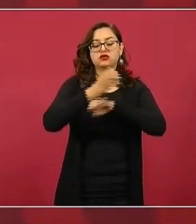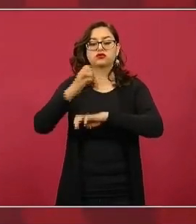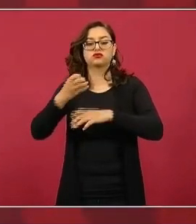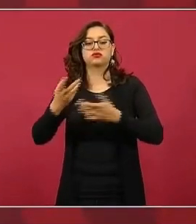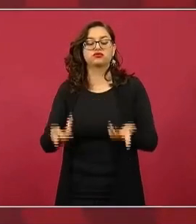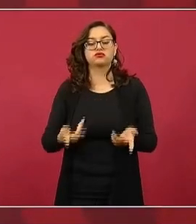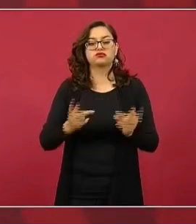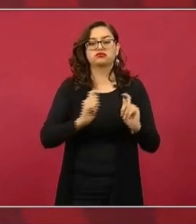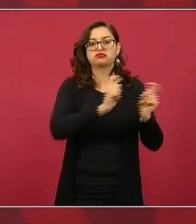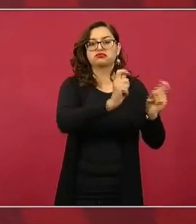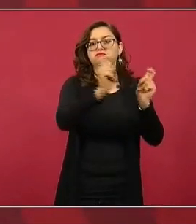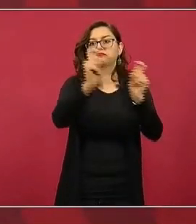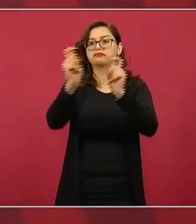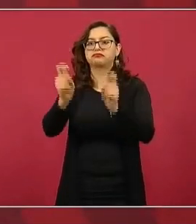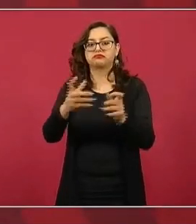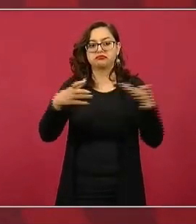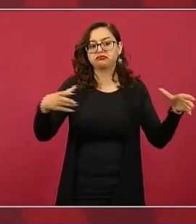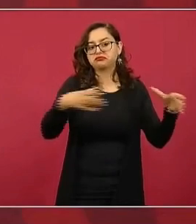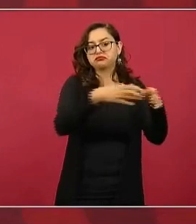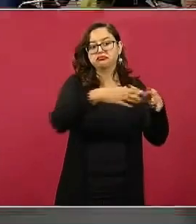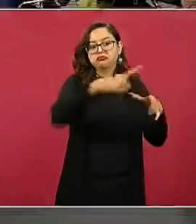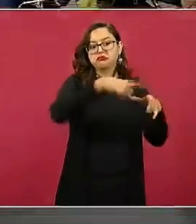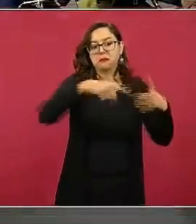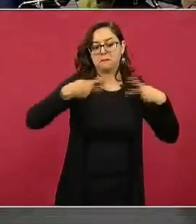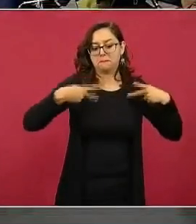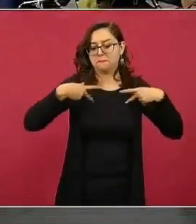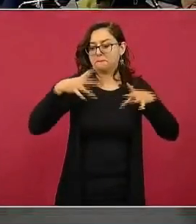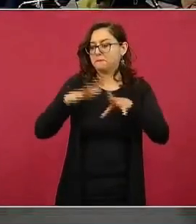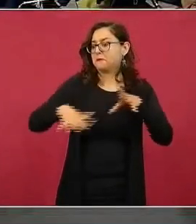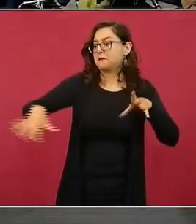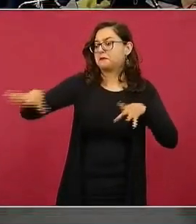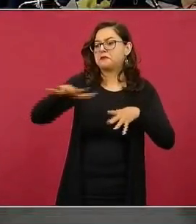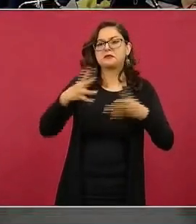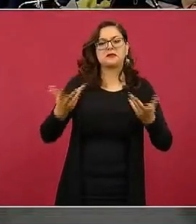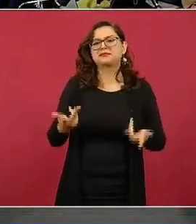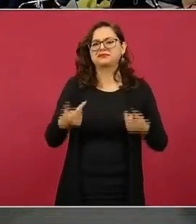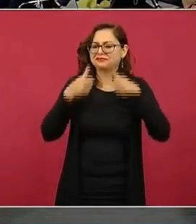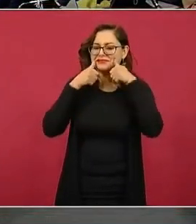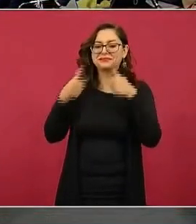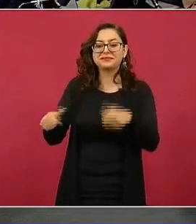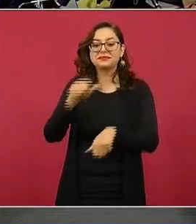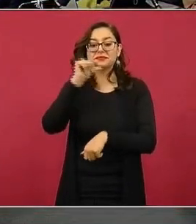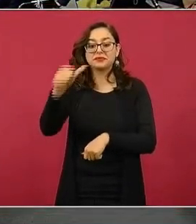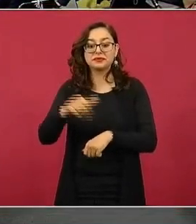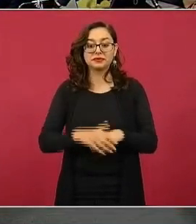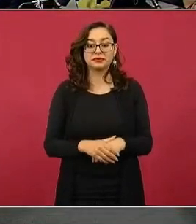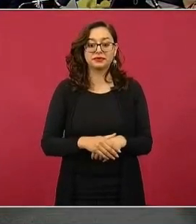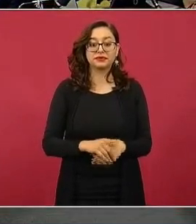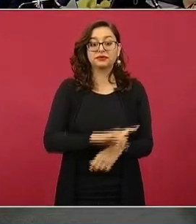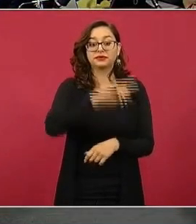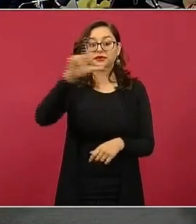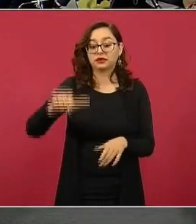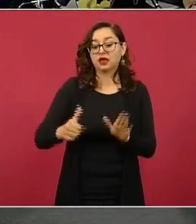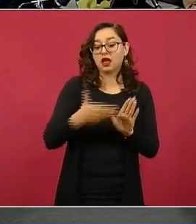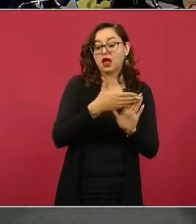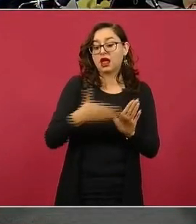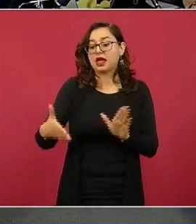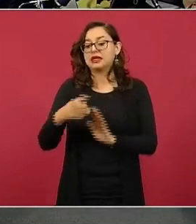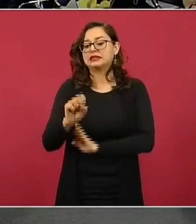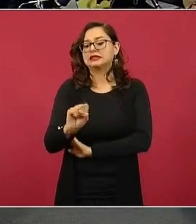Todo el siglo XIX, a pesar de la independencia, no se consideraba